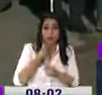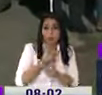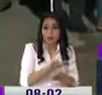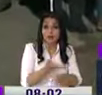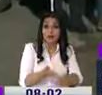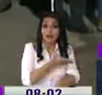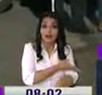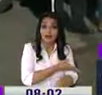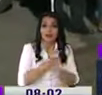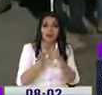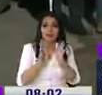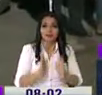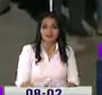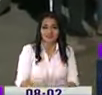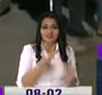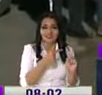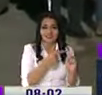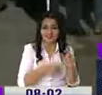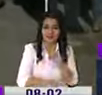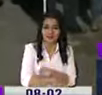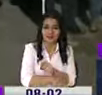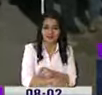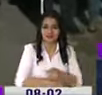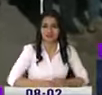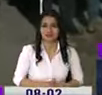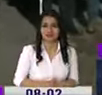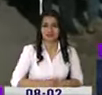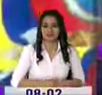nuestro compañero Andrés González. Veamos.